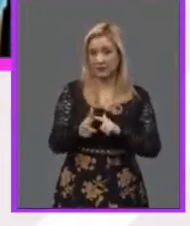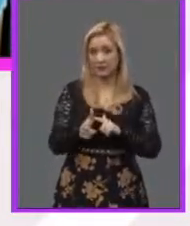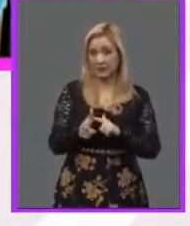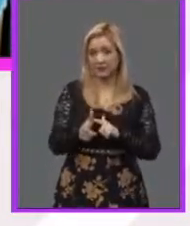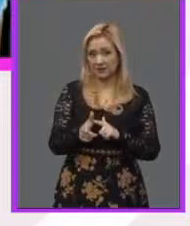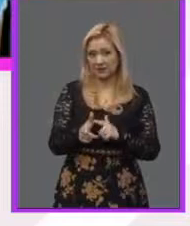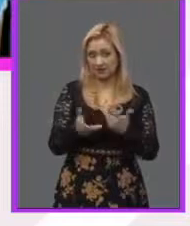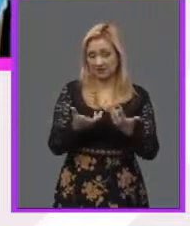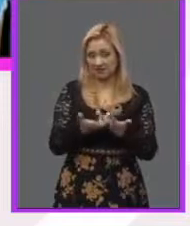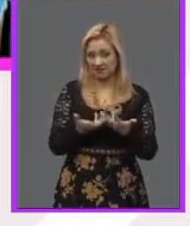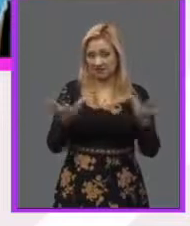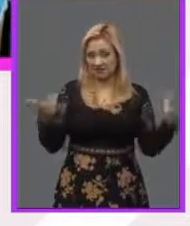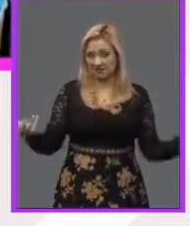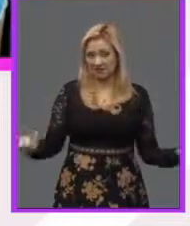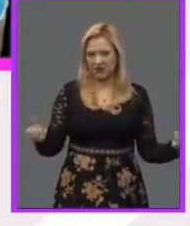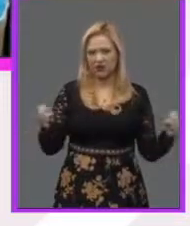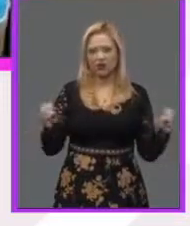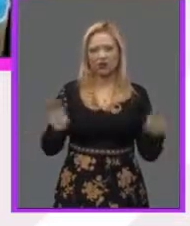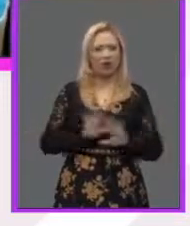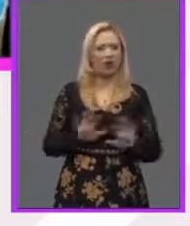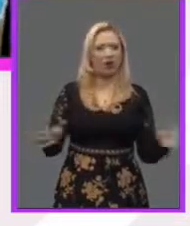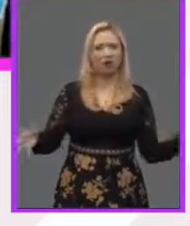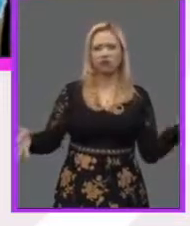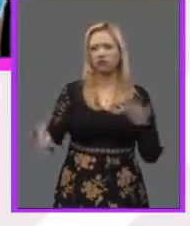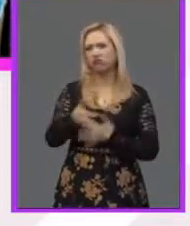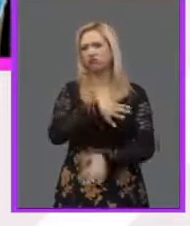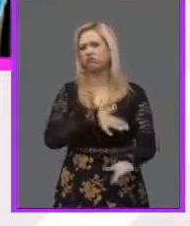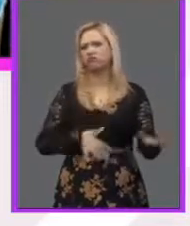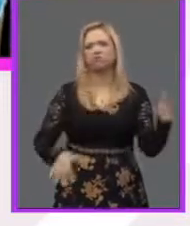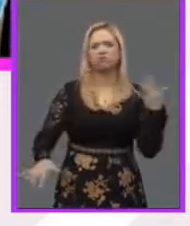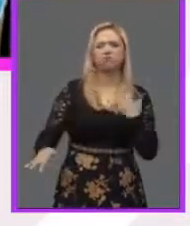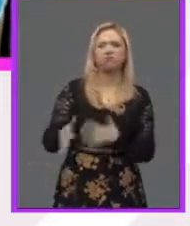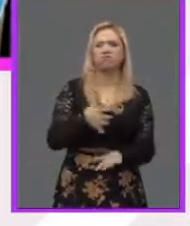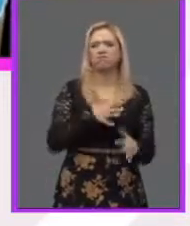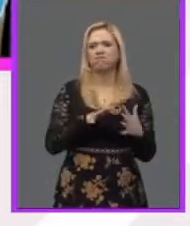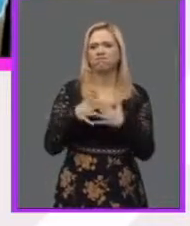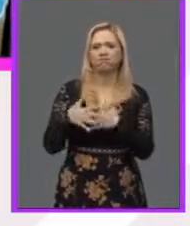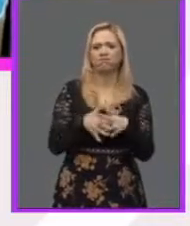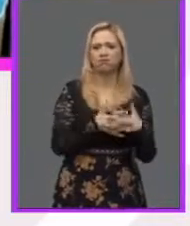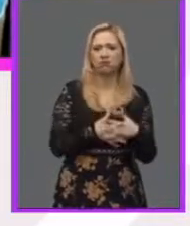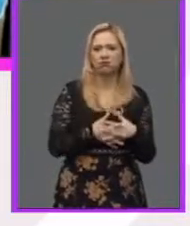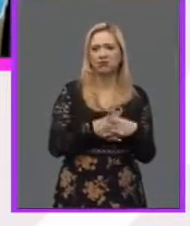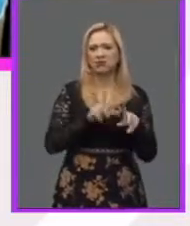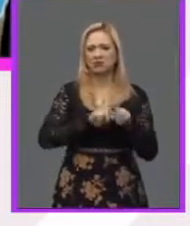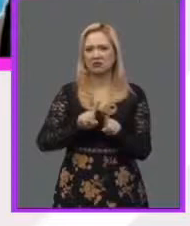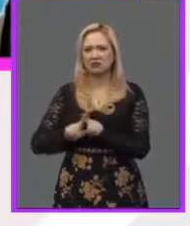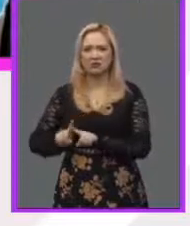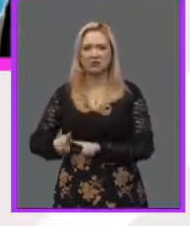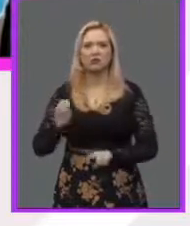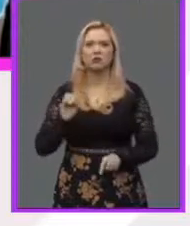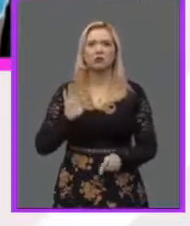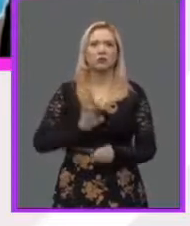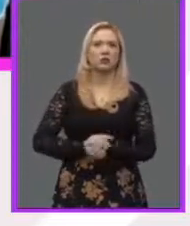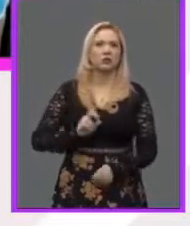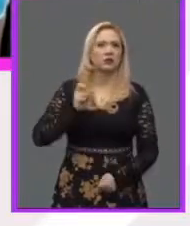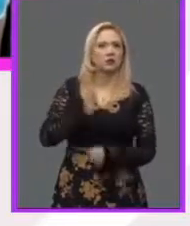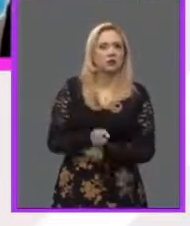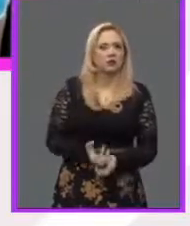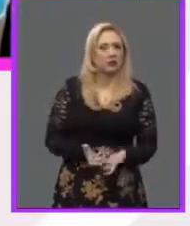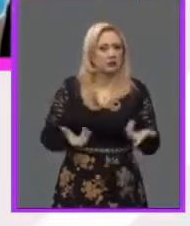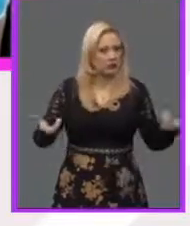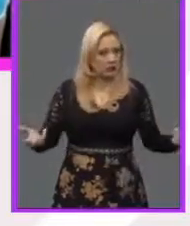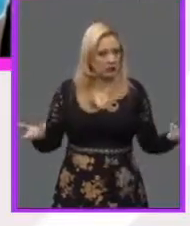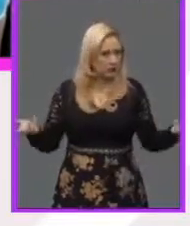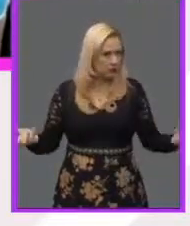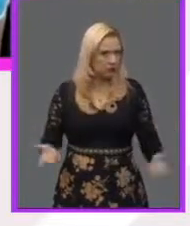¿Siguen construyéndose desde esa perspectiva o se han diversificado o se ha recrudecido